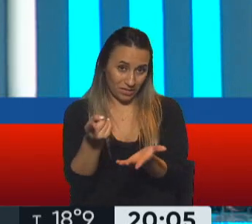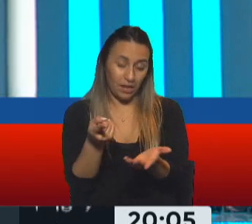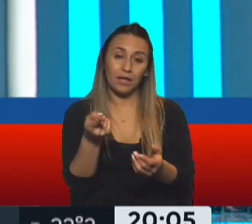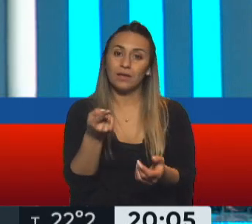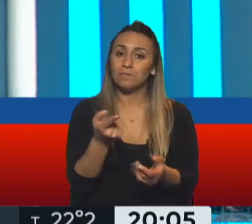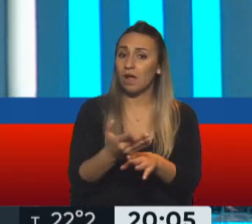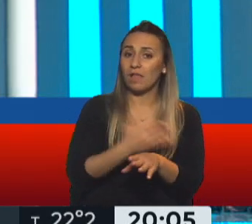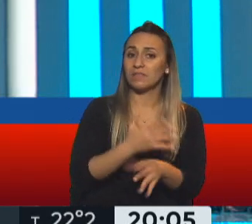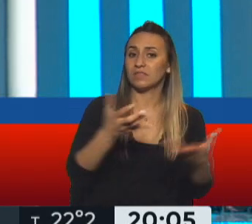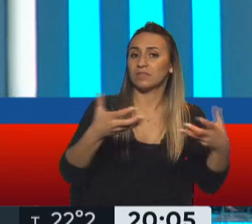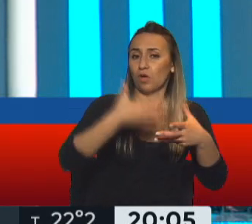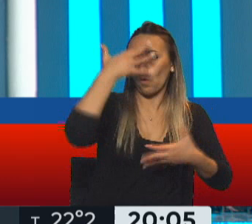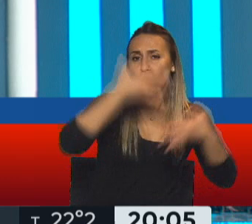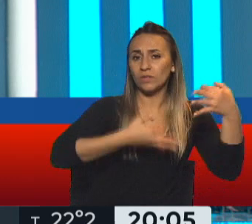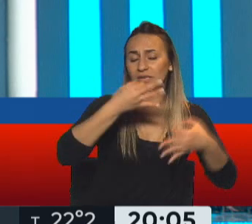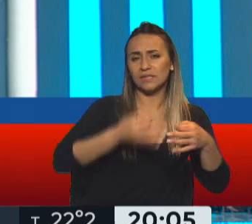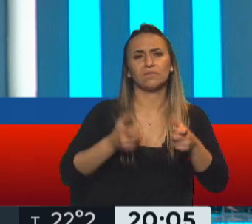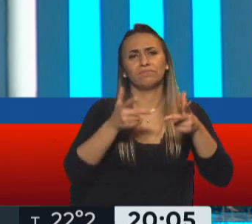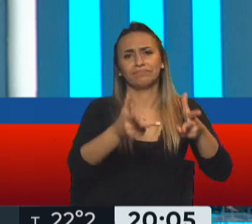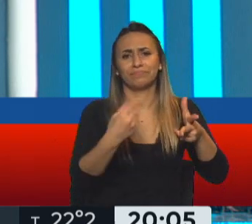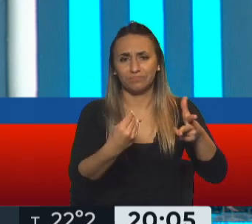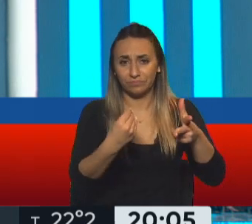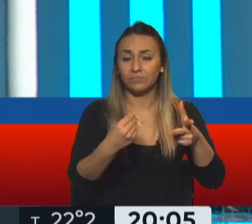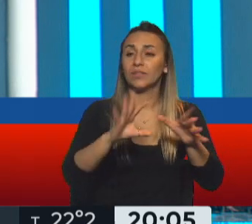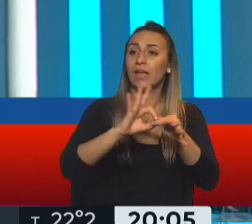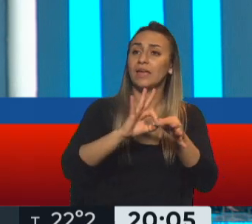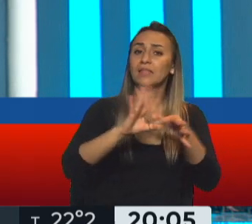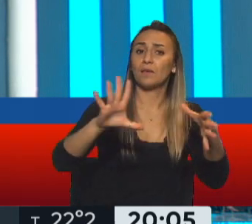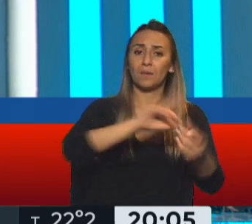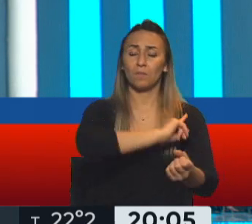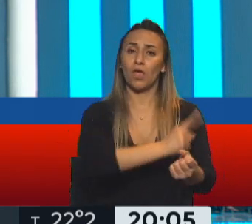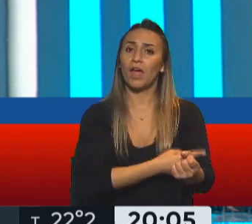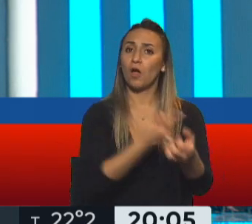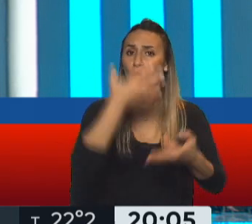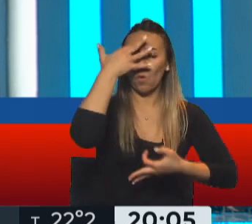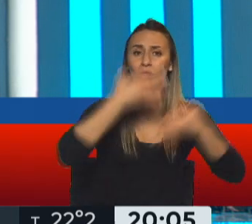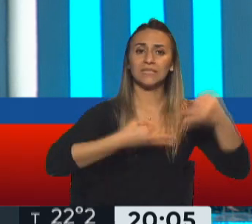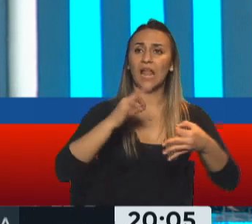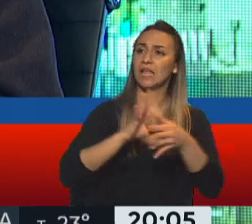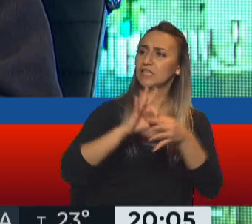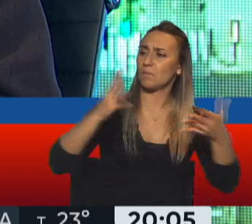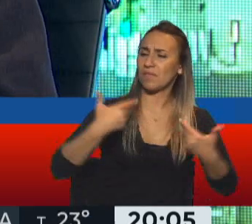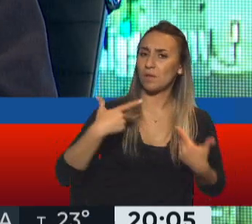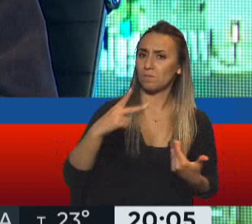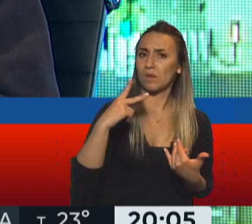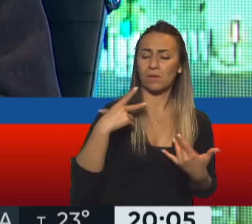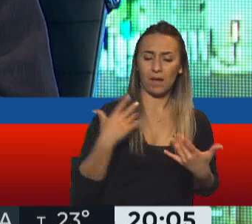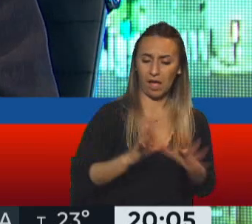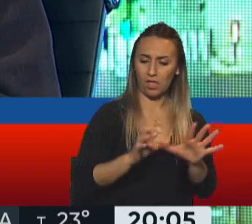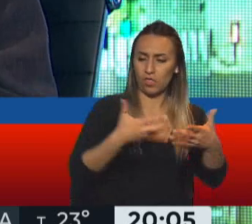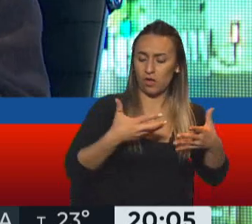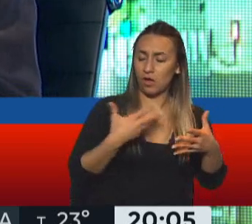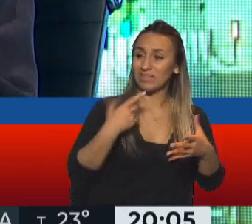la Corporación Judicial es decir que se estaba afectando la independencia del Poder Judicial. Pero es lógico eso, porque a mí me parece que el